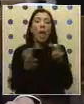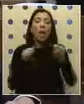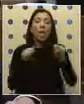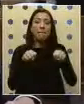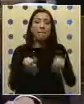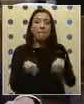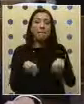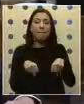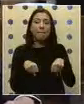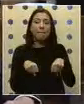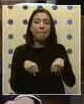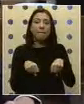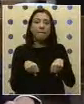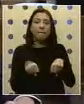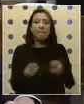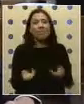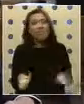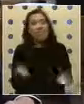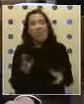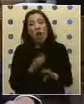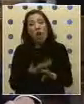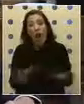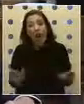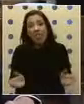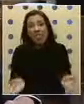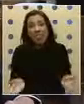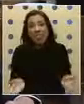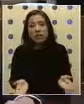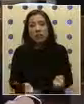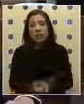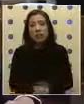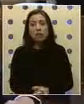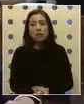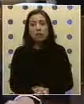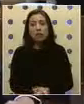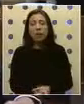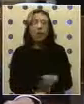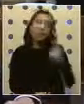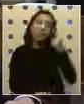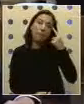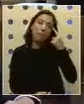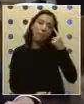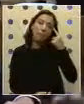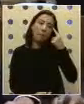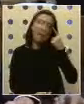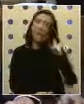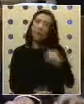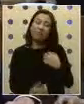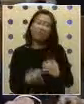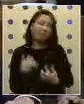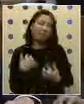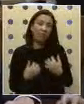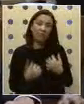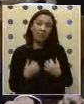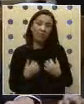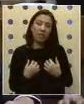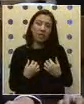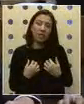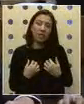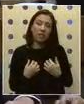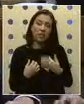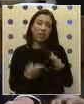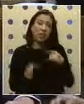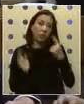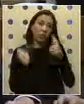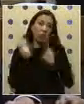aprobar porque, bueno, peor es nada, como dicen en el campo, pero con un disgusto, como creo que habrá quedado en